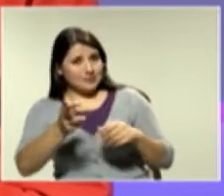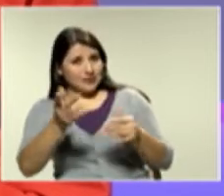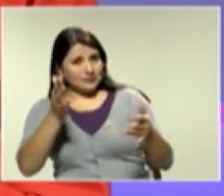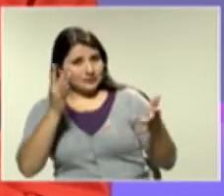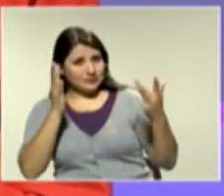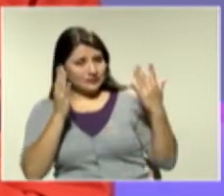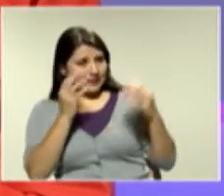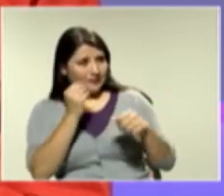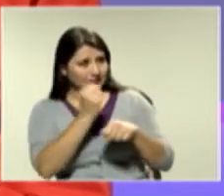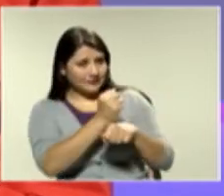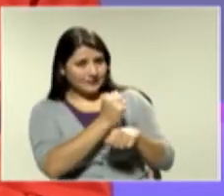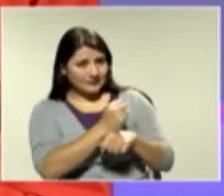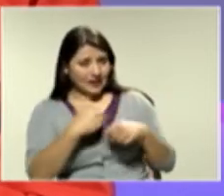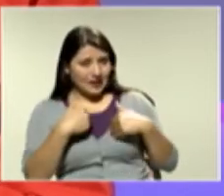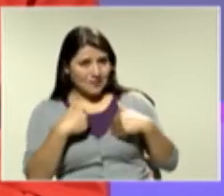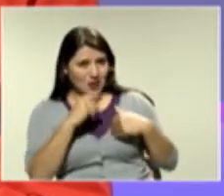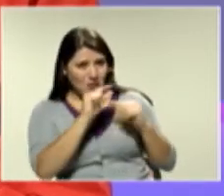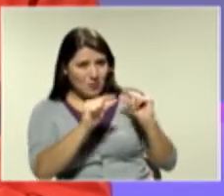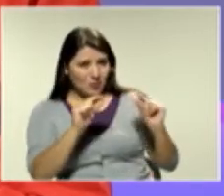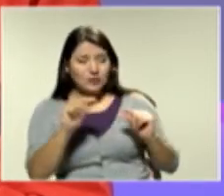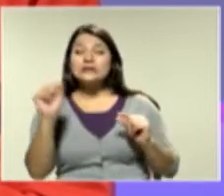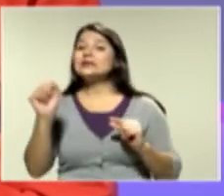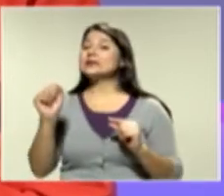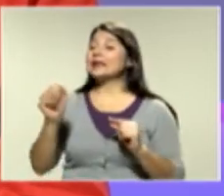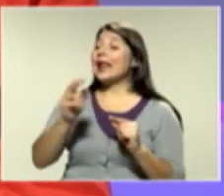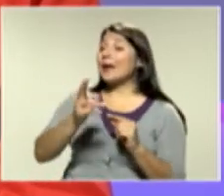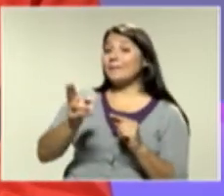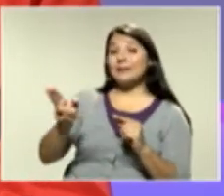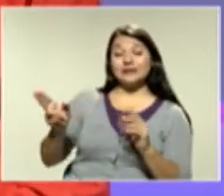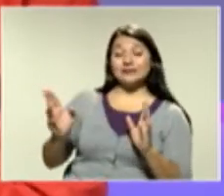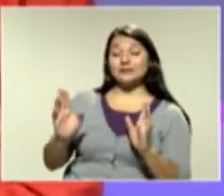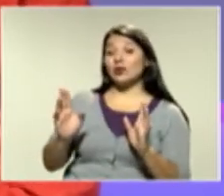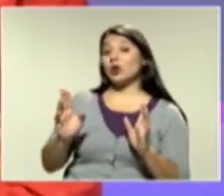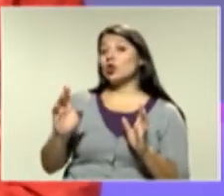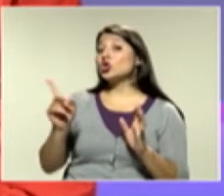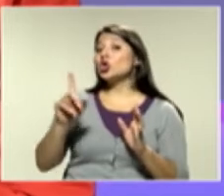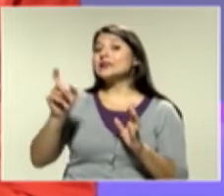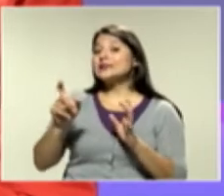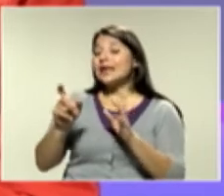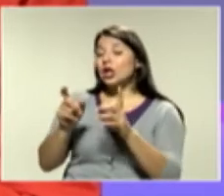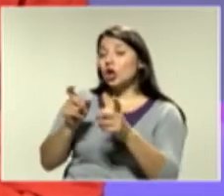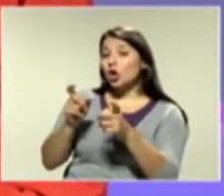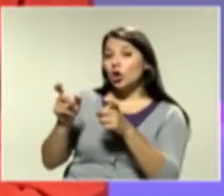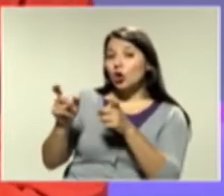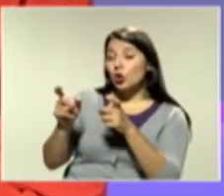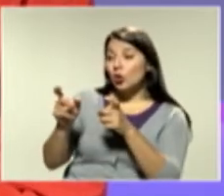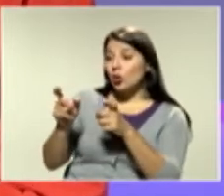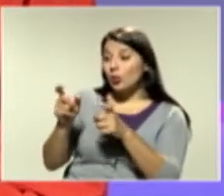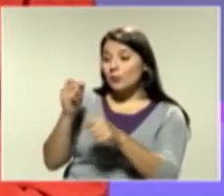Entonces no es necesario un control, sino más bien un manejo, ¿verdad? Eso lo hemos visto mucho en